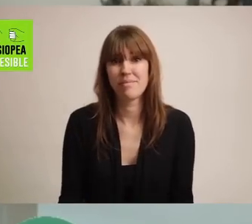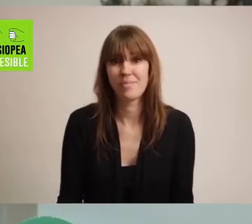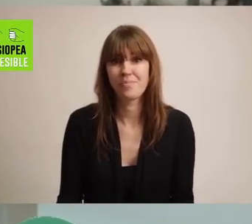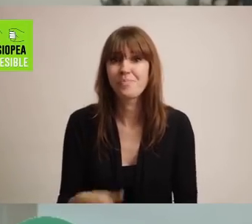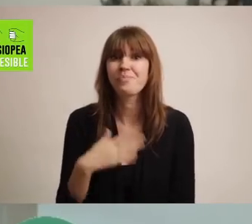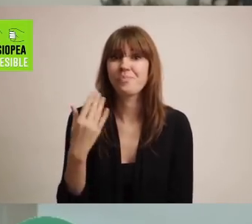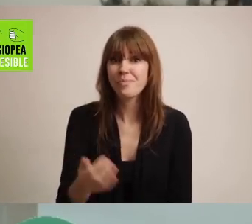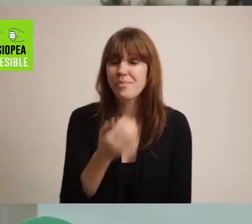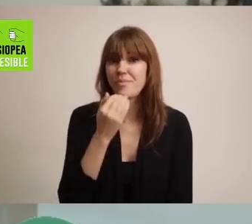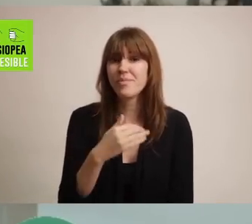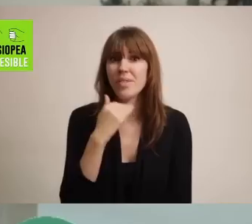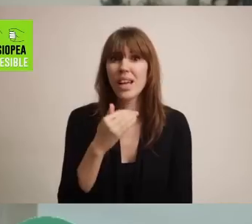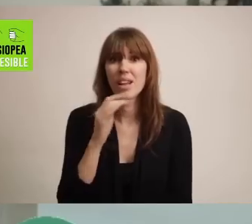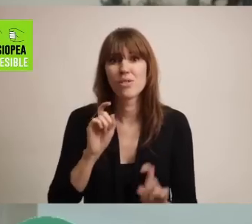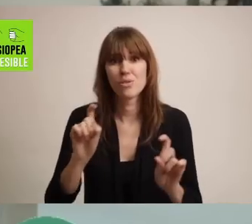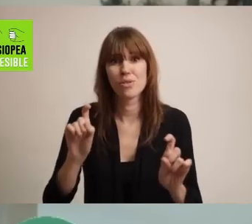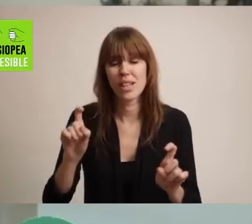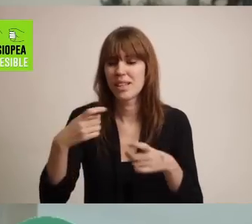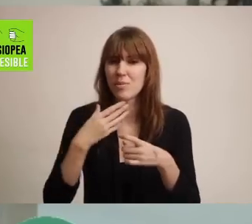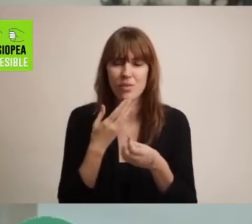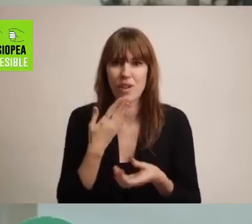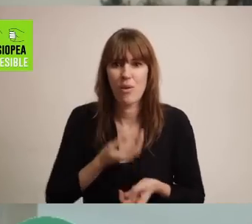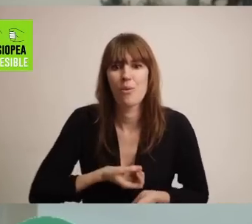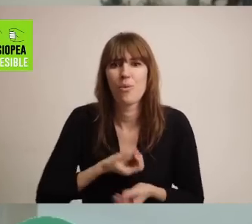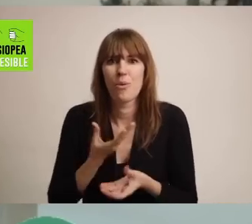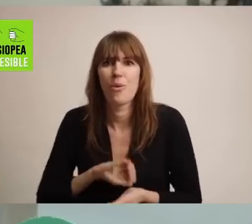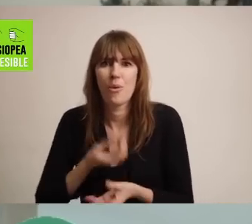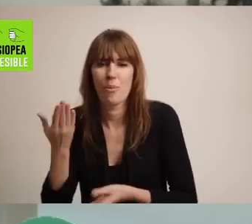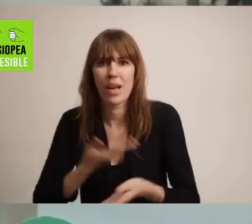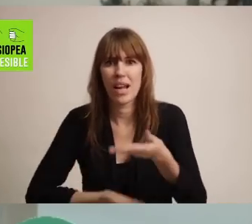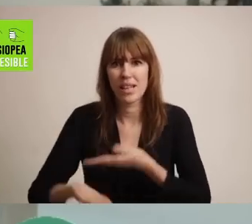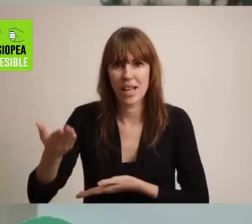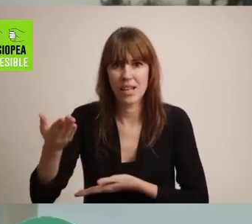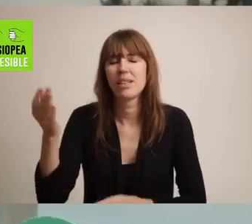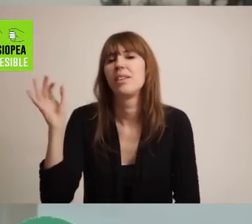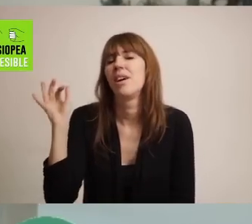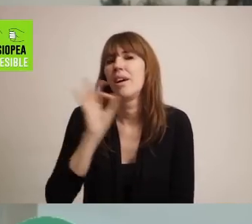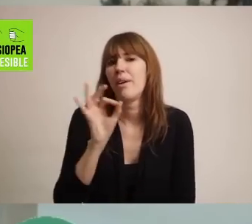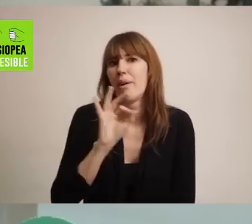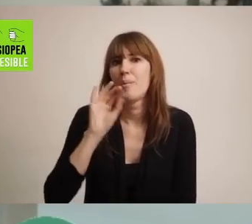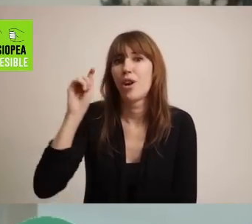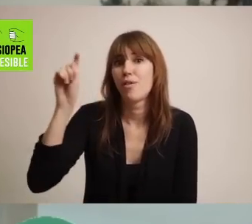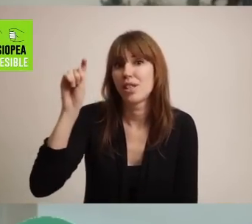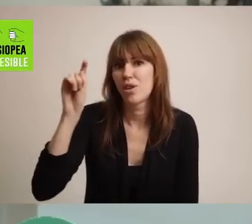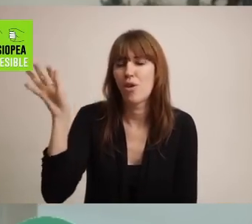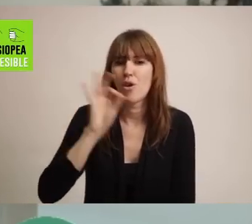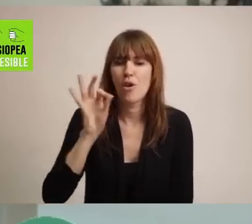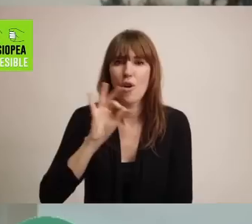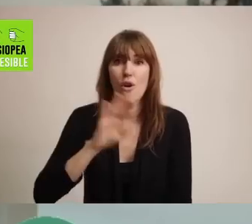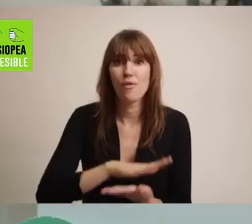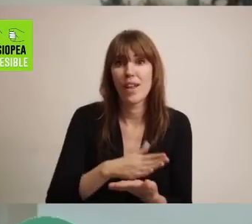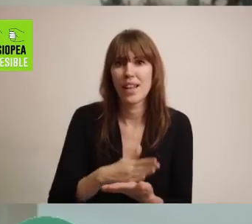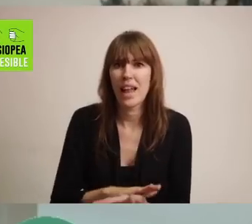Y el que enseña algo, simplemente comparte. O eso es un profesor, o es un facilitador, o